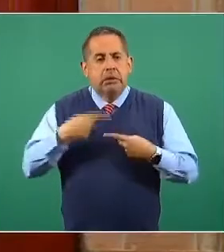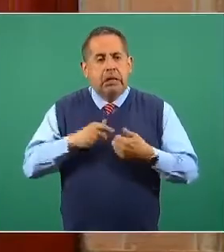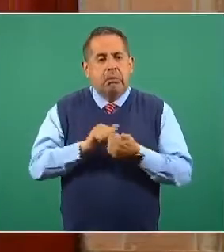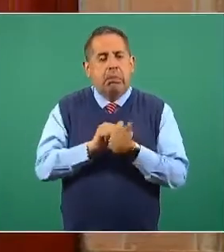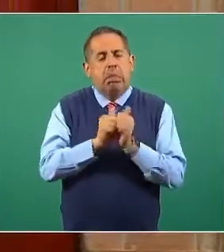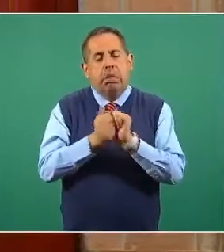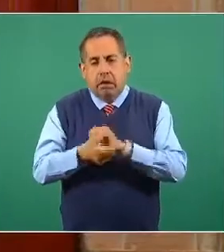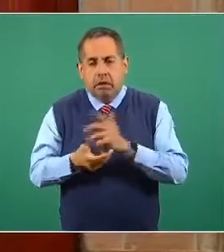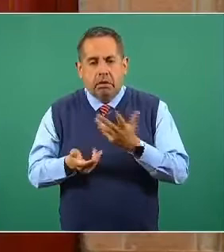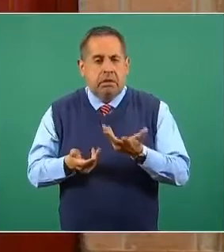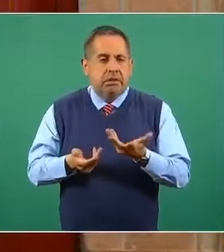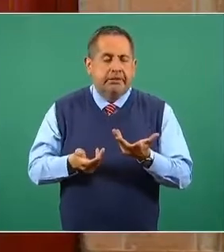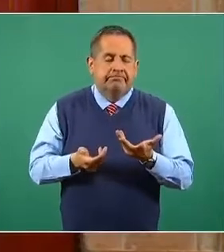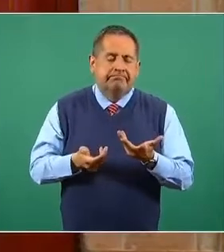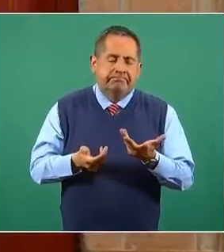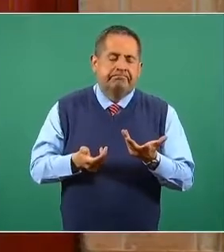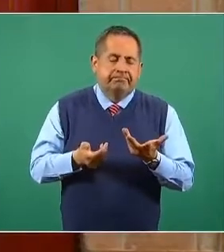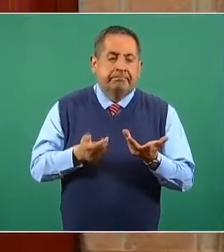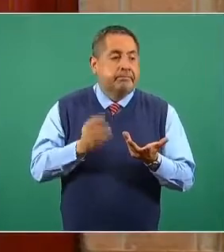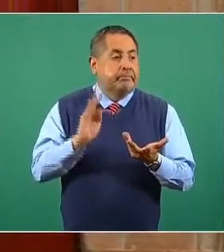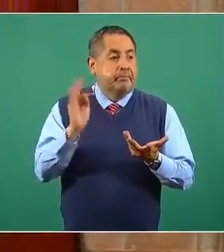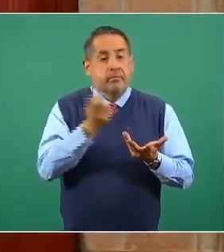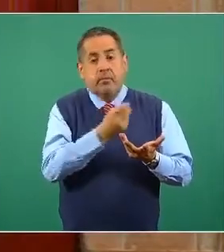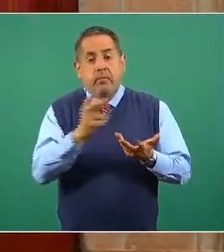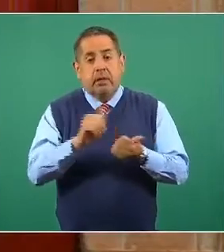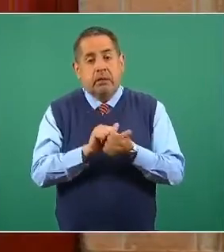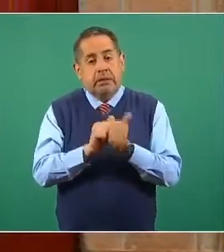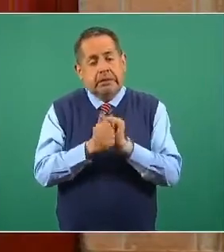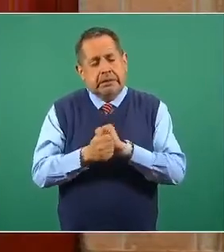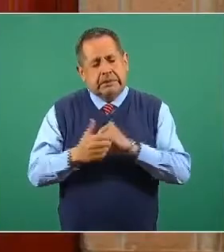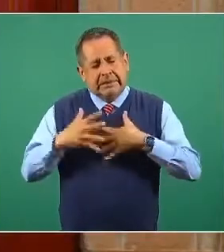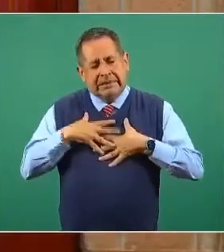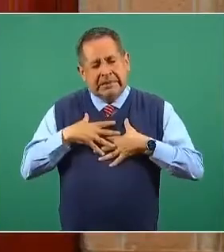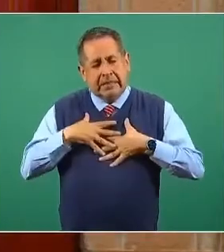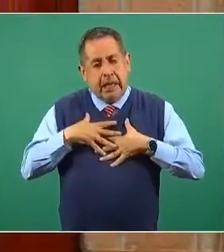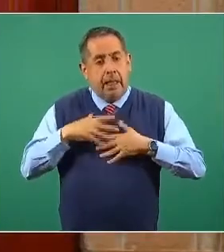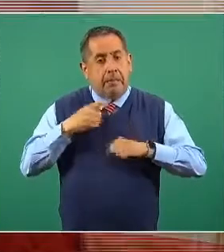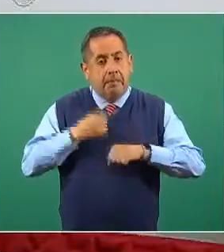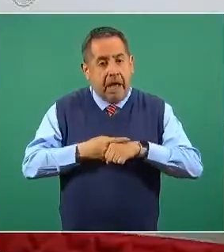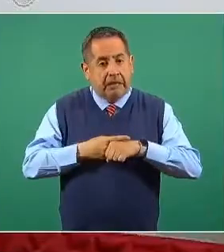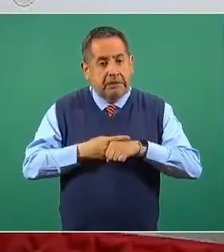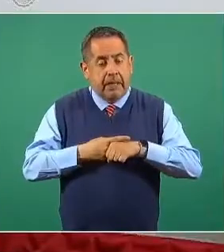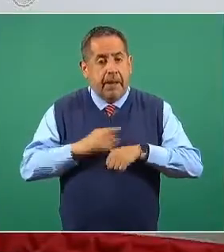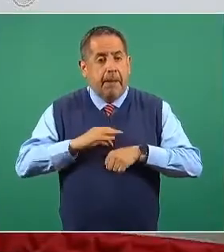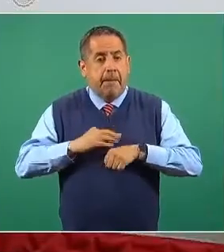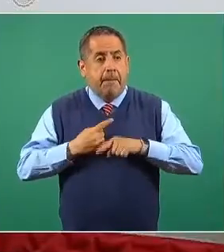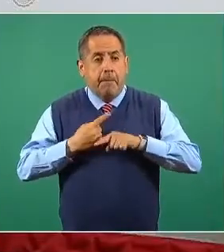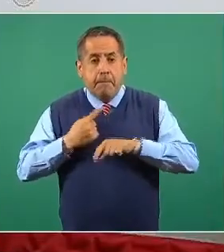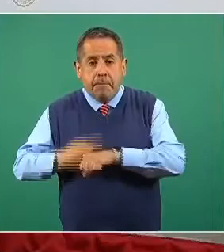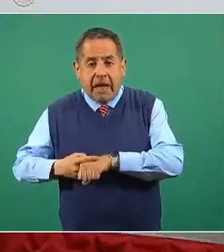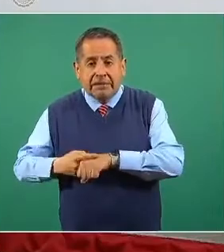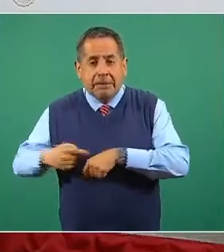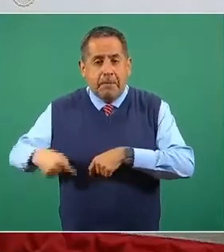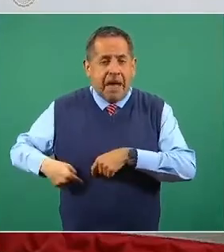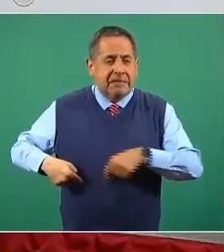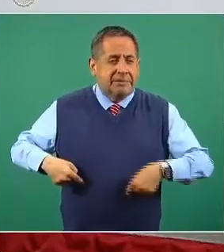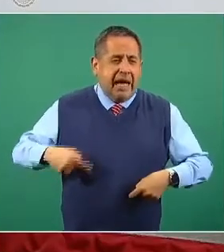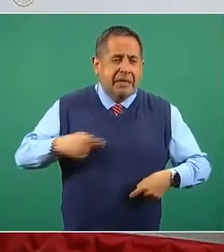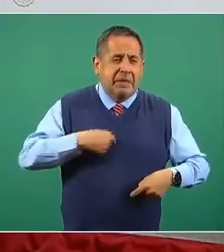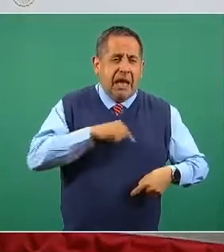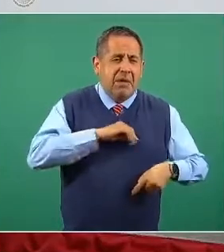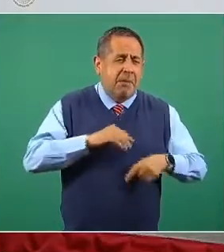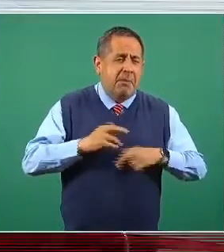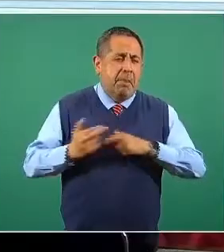no es favorable, pues entonces llega esto a comprometer otros órganos en el cuerpo. Son 9